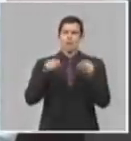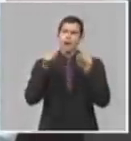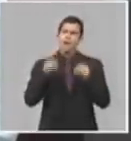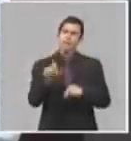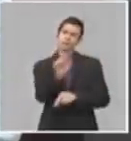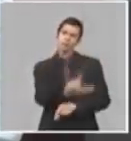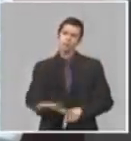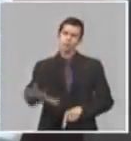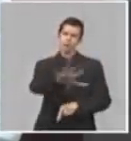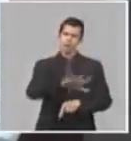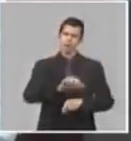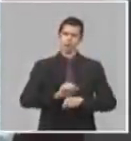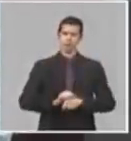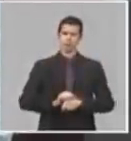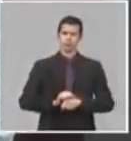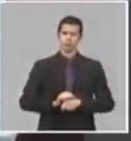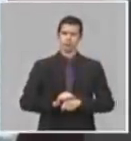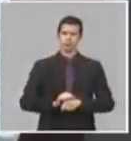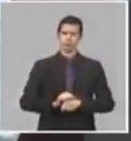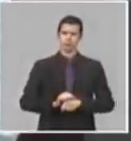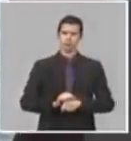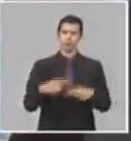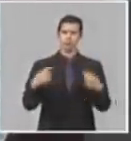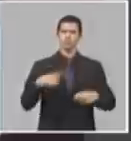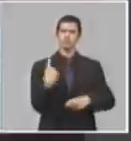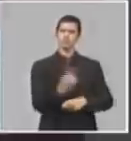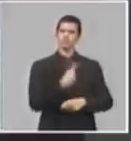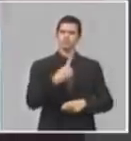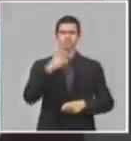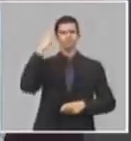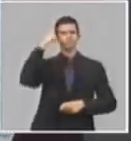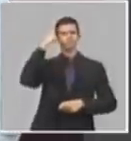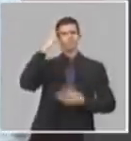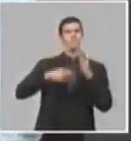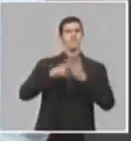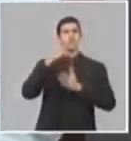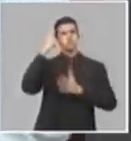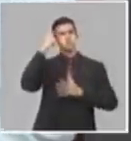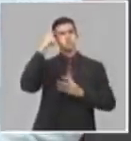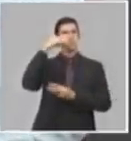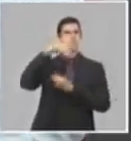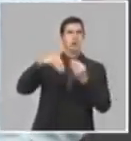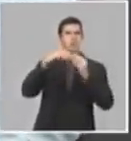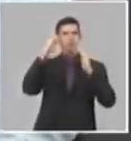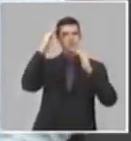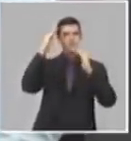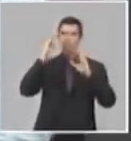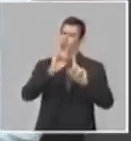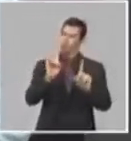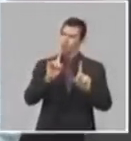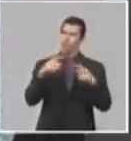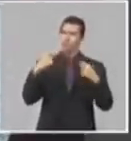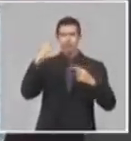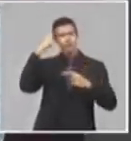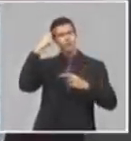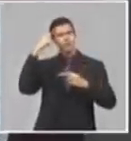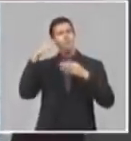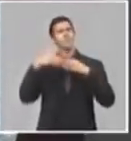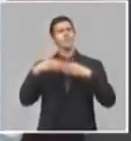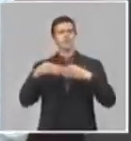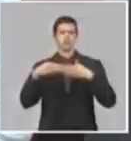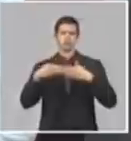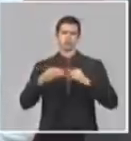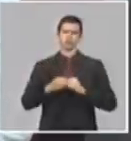estaría en no cambiar, en no transformar y en perder la confianza y el apoyo popular. Lograremos apoyo